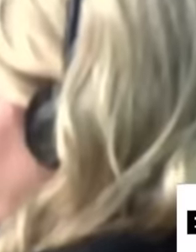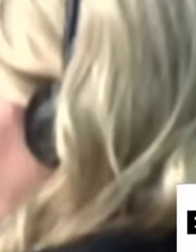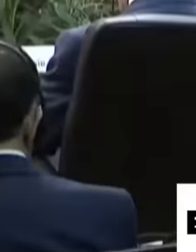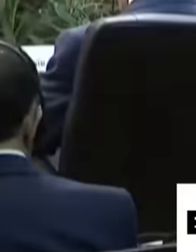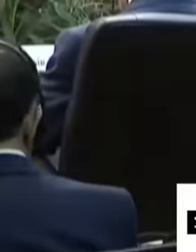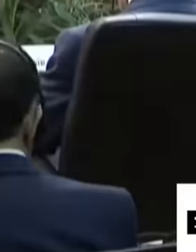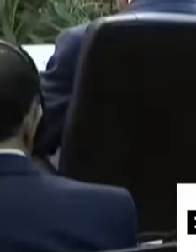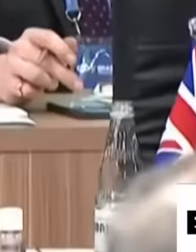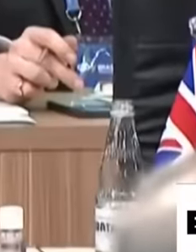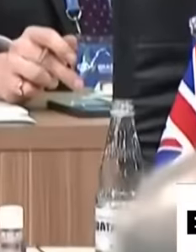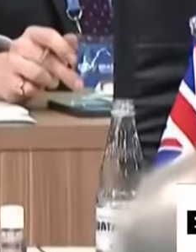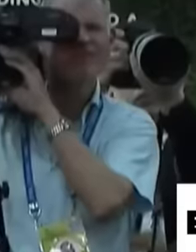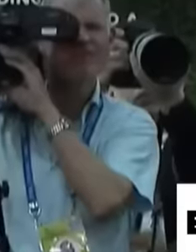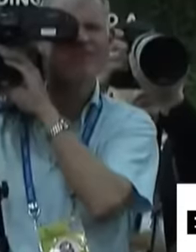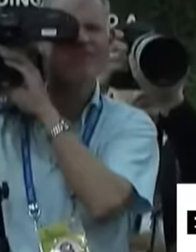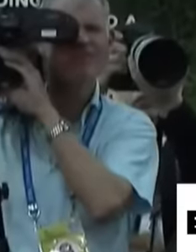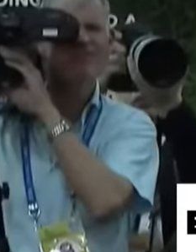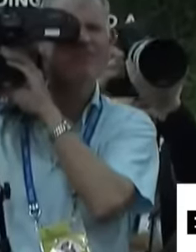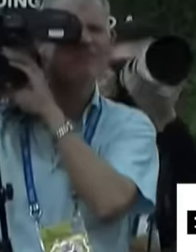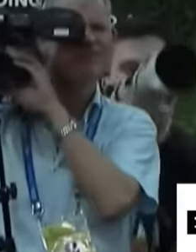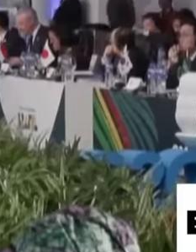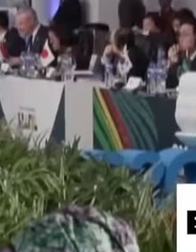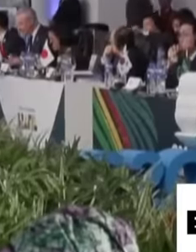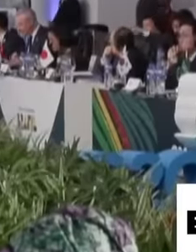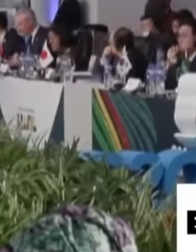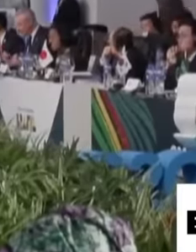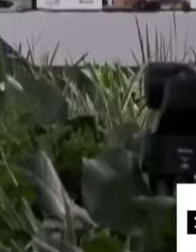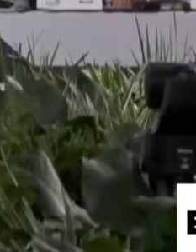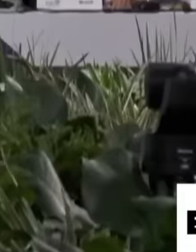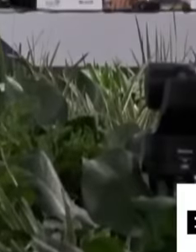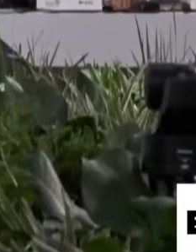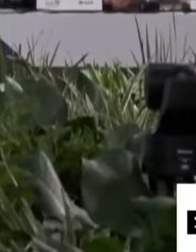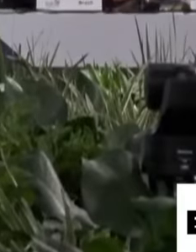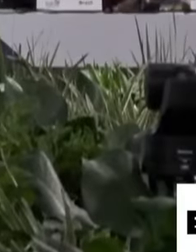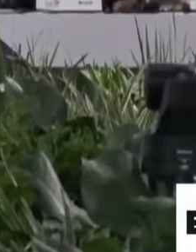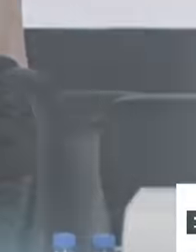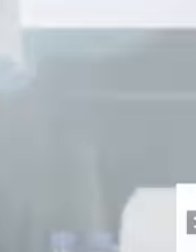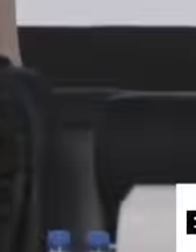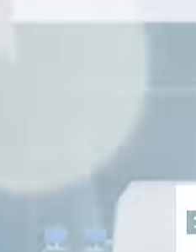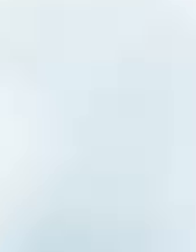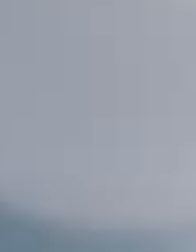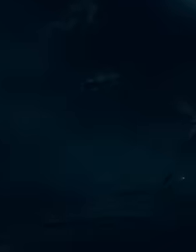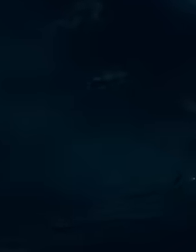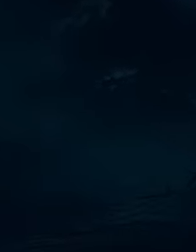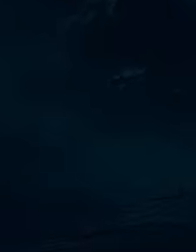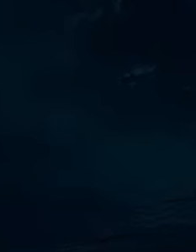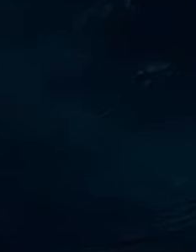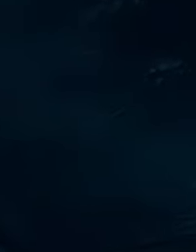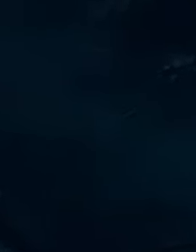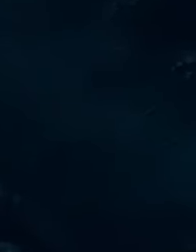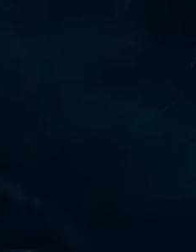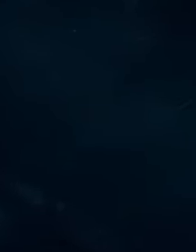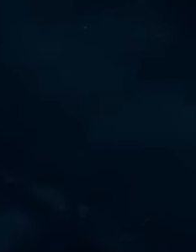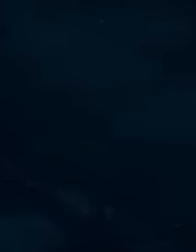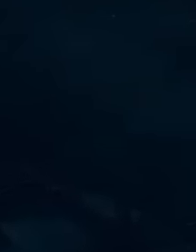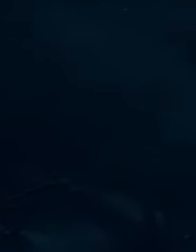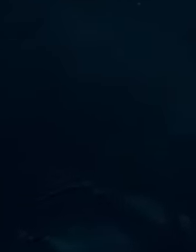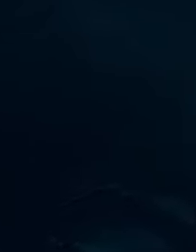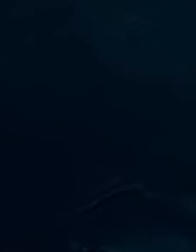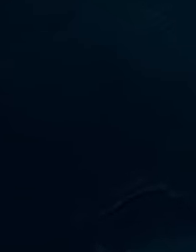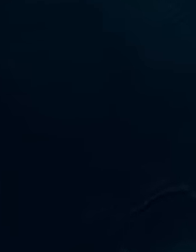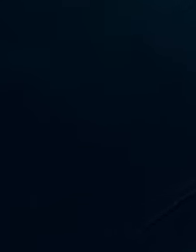parte de los jefes de Estado que se darán cita en el evento, uno de los más importantes del mundo.